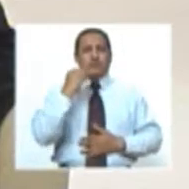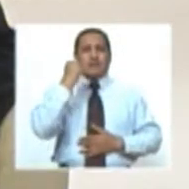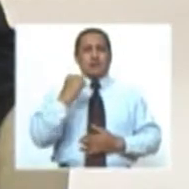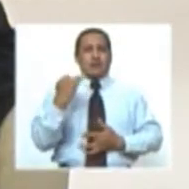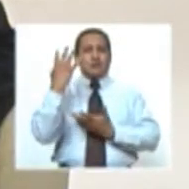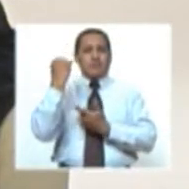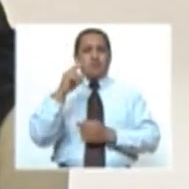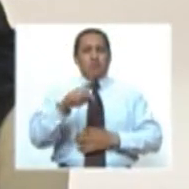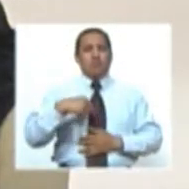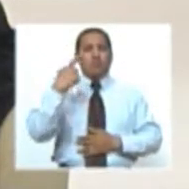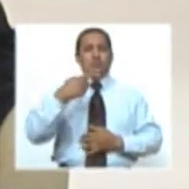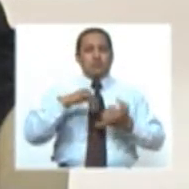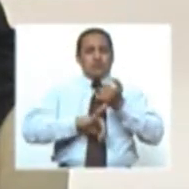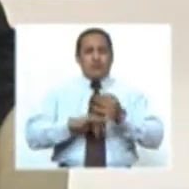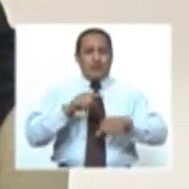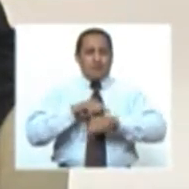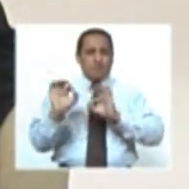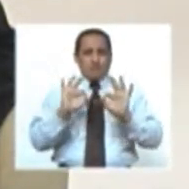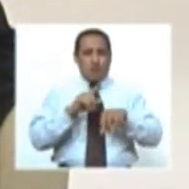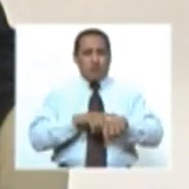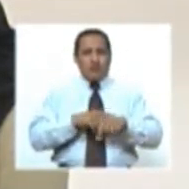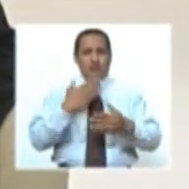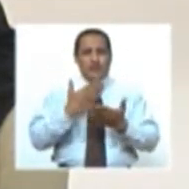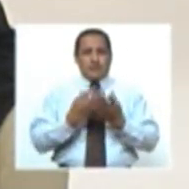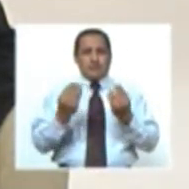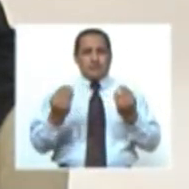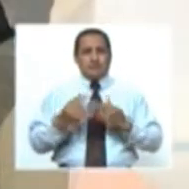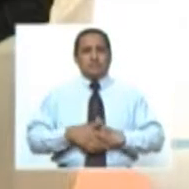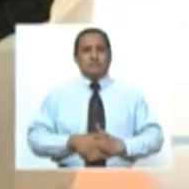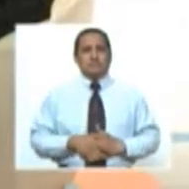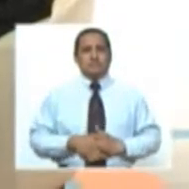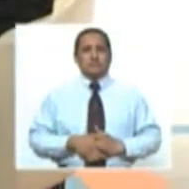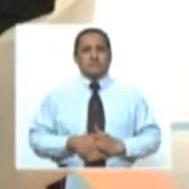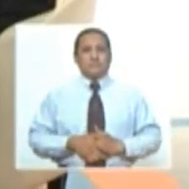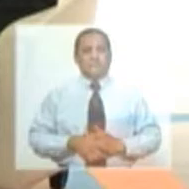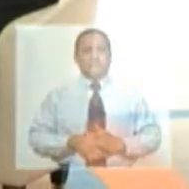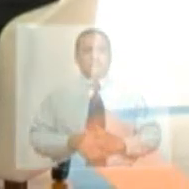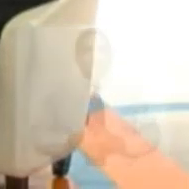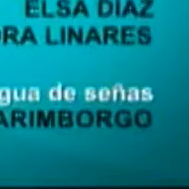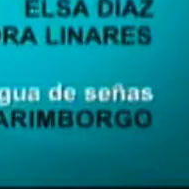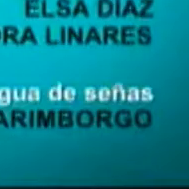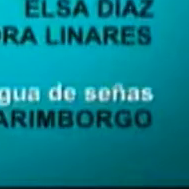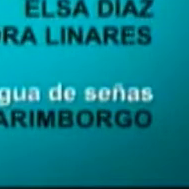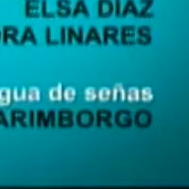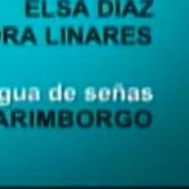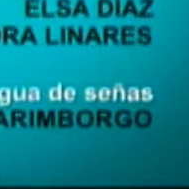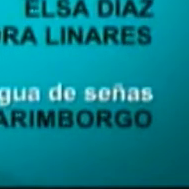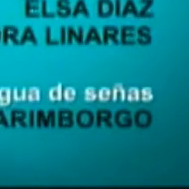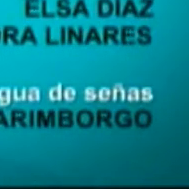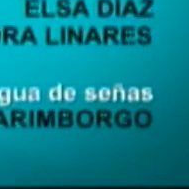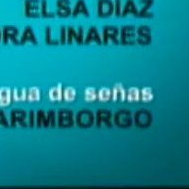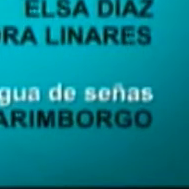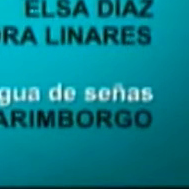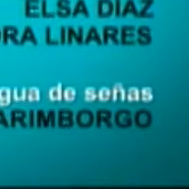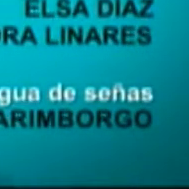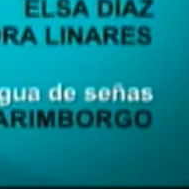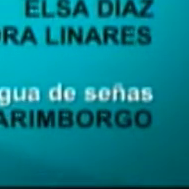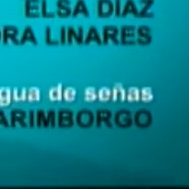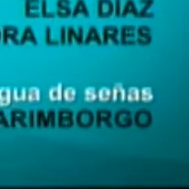última instancia al Tribunal Constitucional para la defensa de estos dos derechos. Con esta